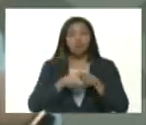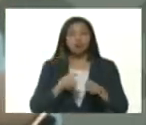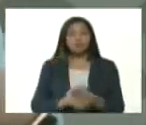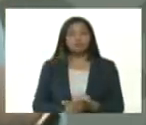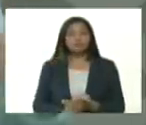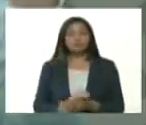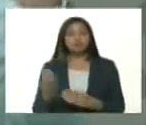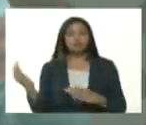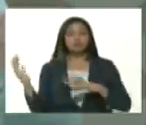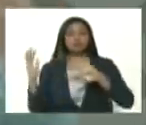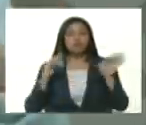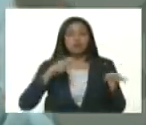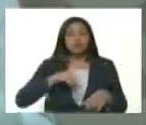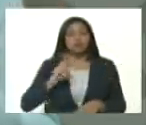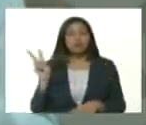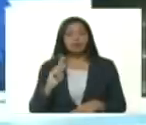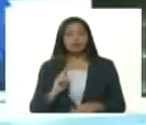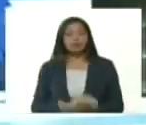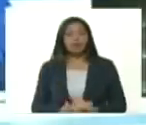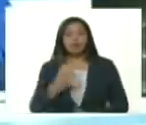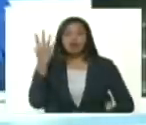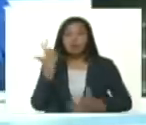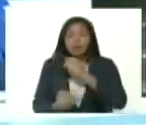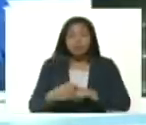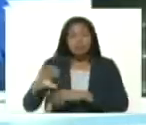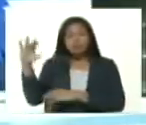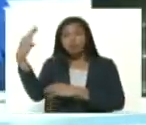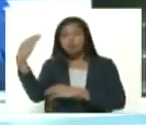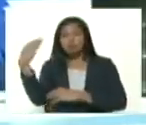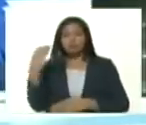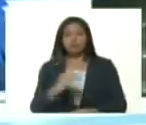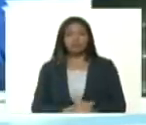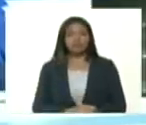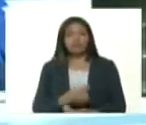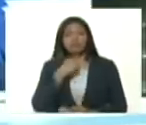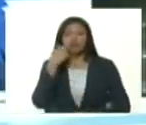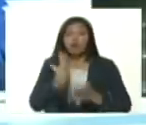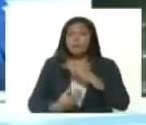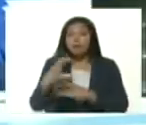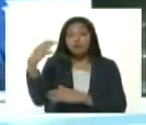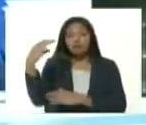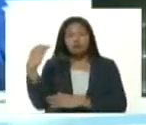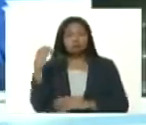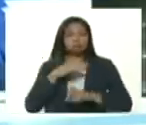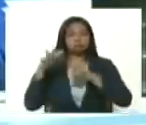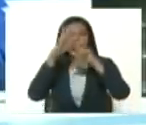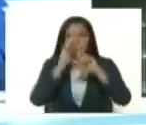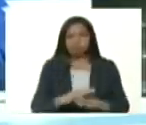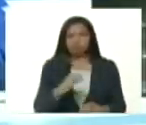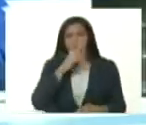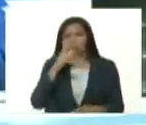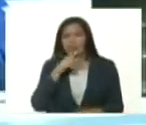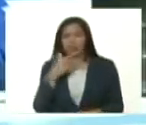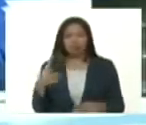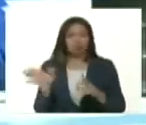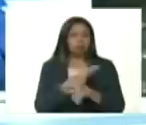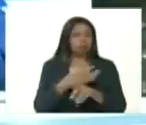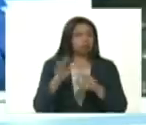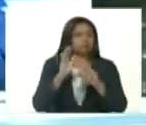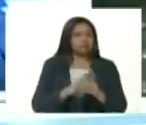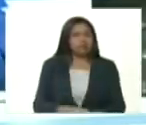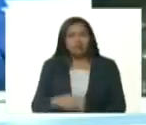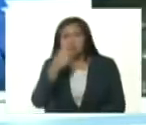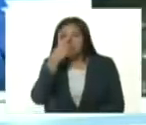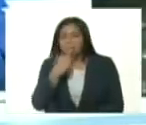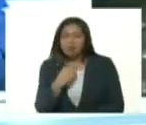se están regresando a Venezuela. Huyendo de Colombia. Exactamente. Quiero decirlo, huyendo de la xenofobia, de la miseria, de